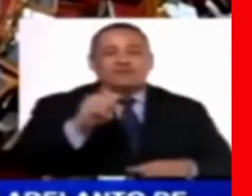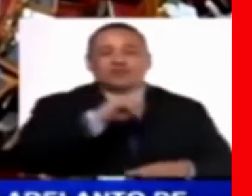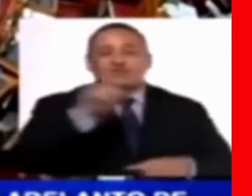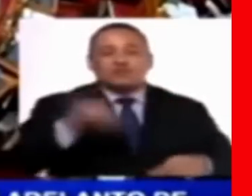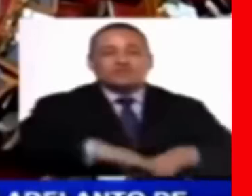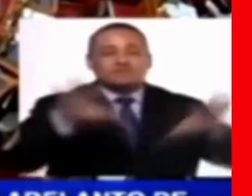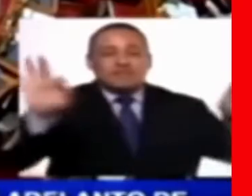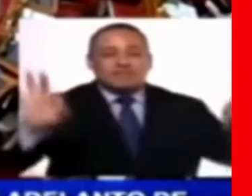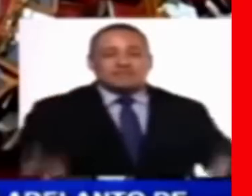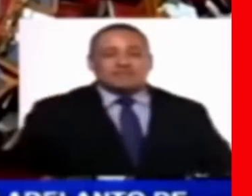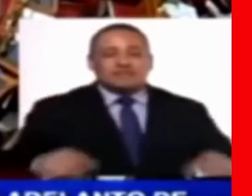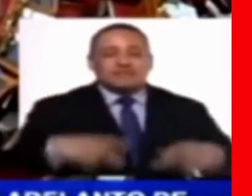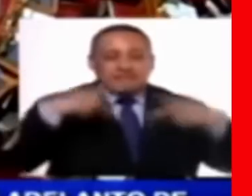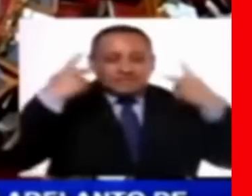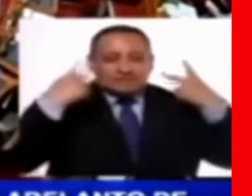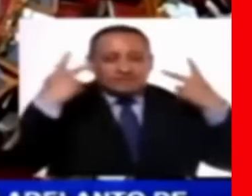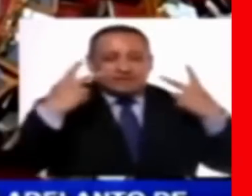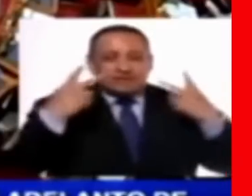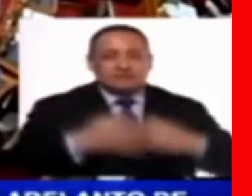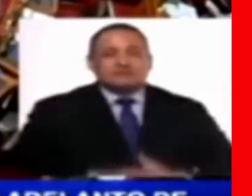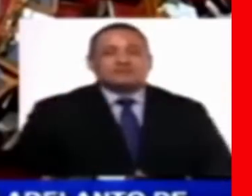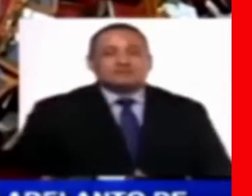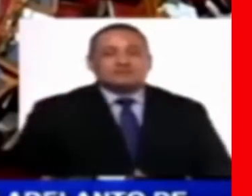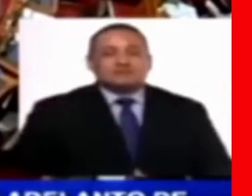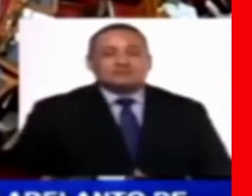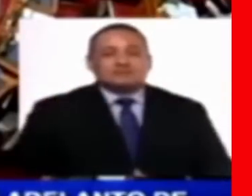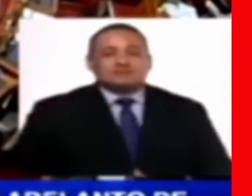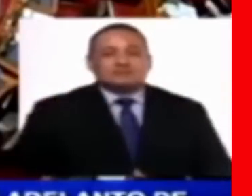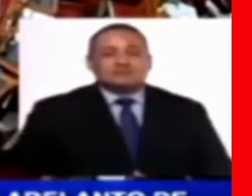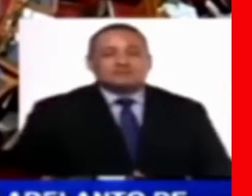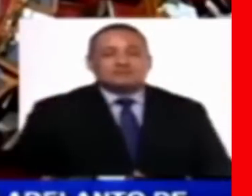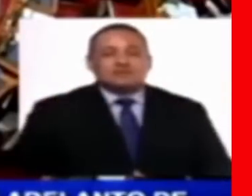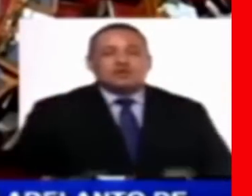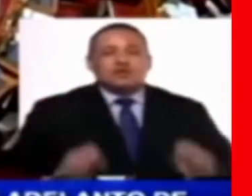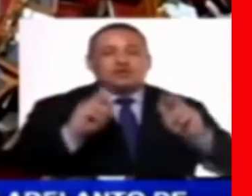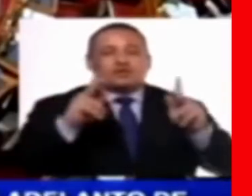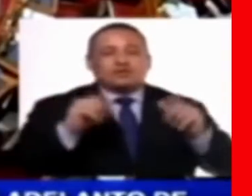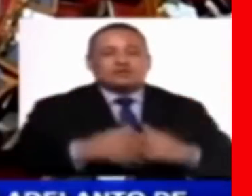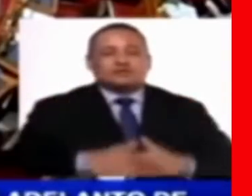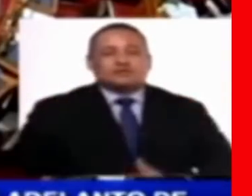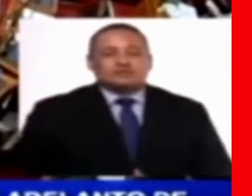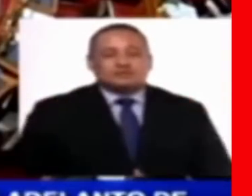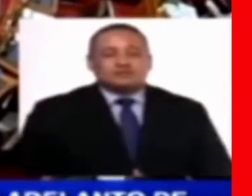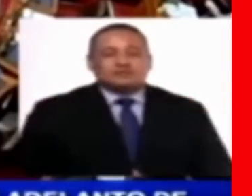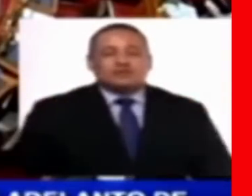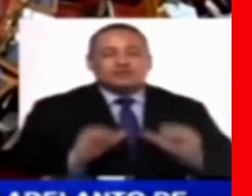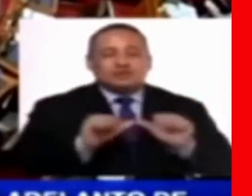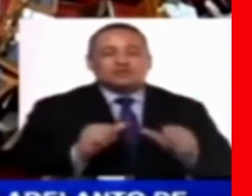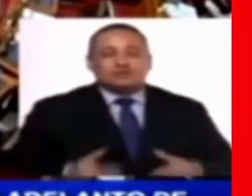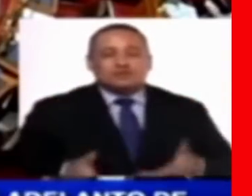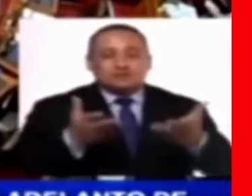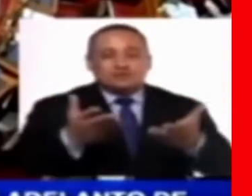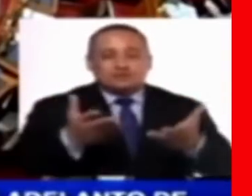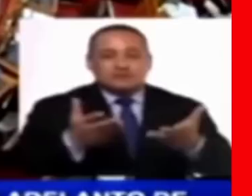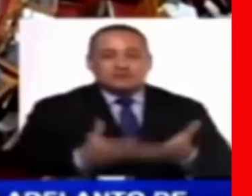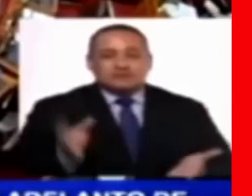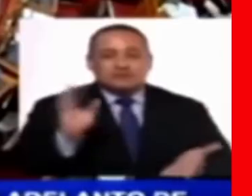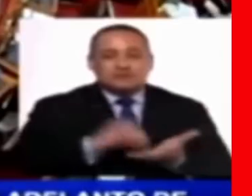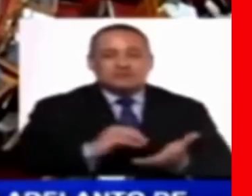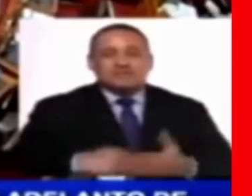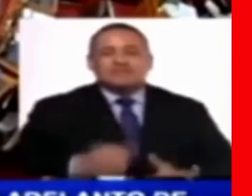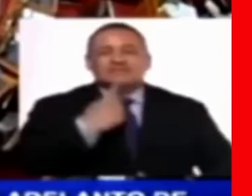chifa. ¿Bien? Bien, vamos a continuar. Ok. Continúen. ¿Cómo? Repite lo que has dicho,